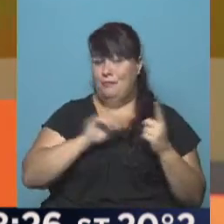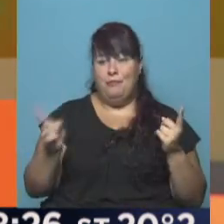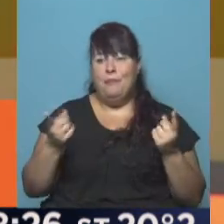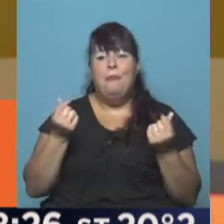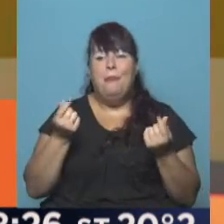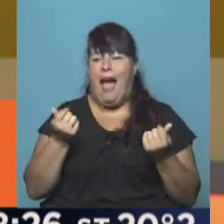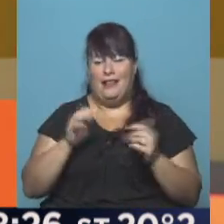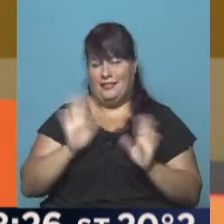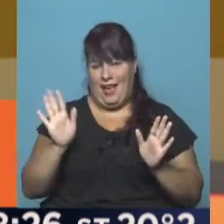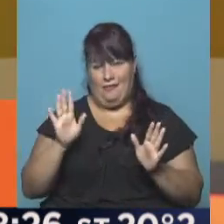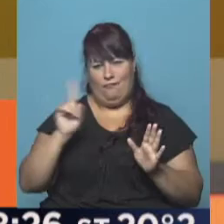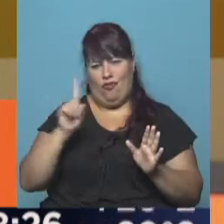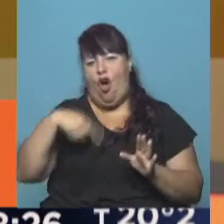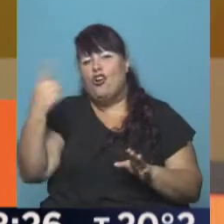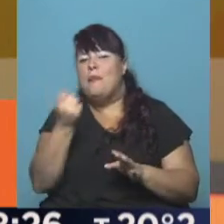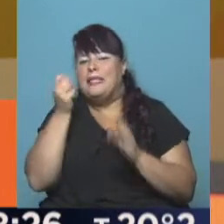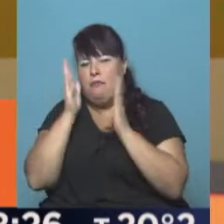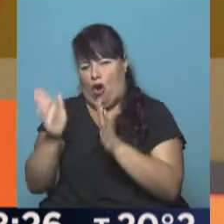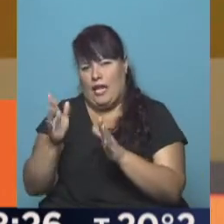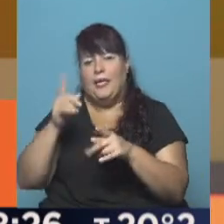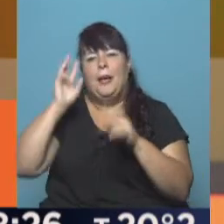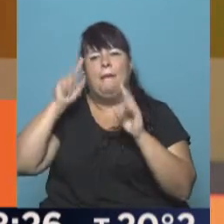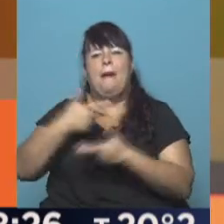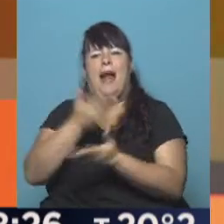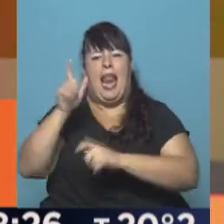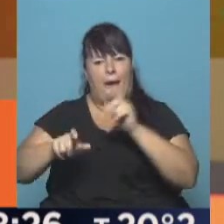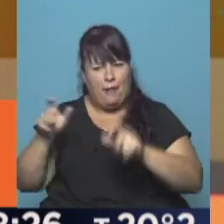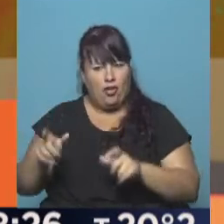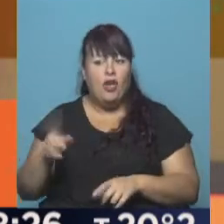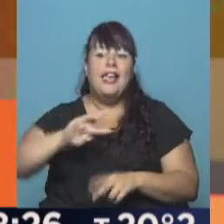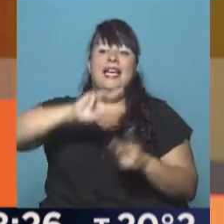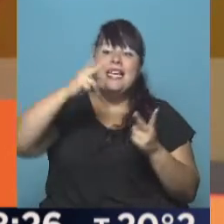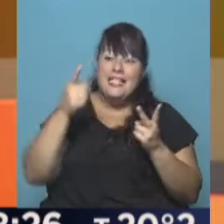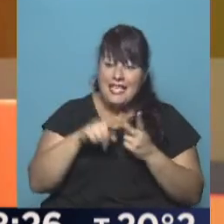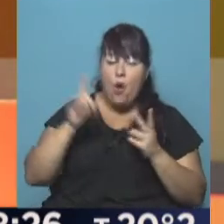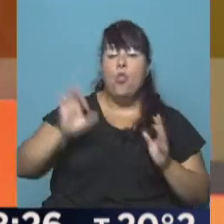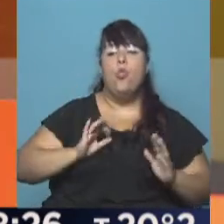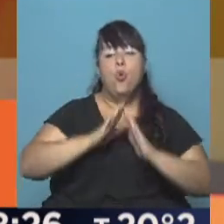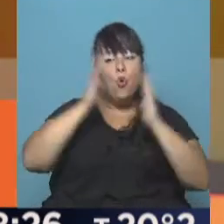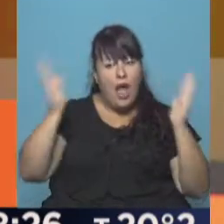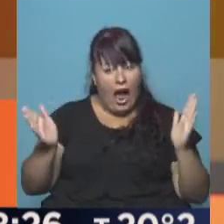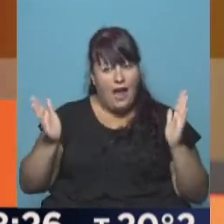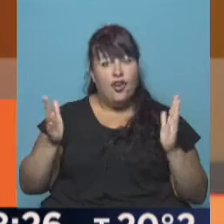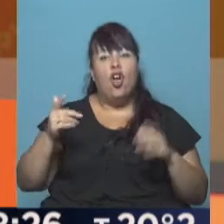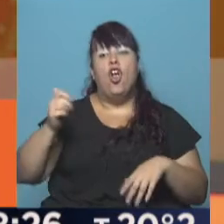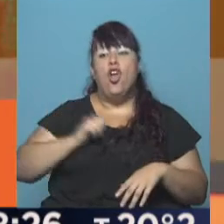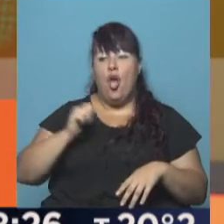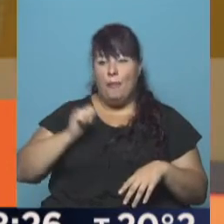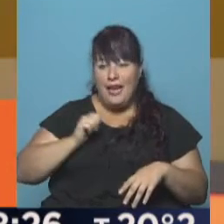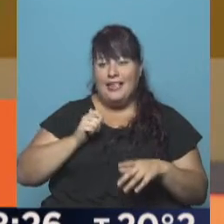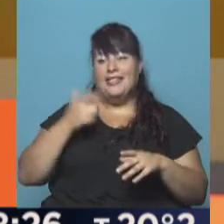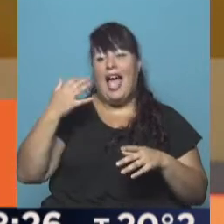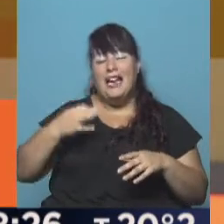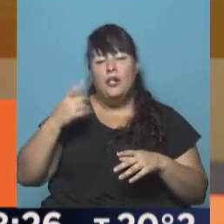recursos hay otras prioridades como política pública y segundo que anualmente esté las fuerzas de seguridad